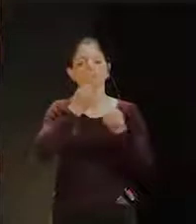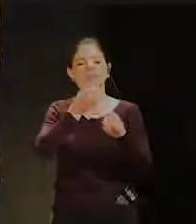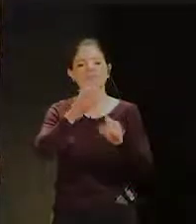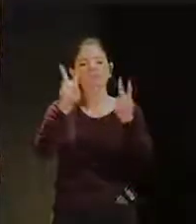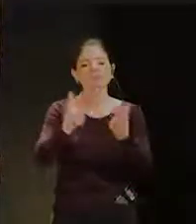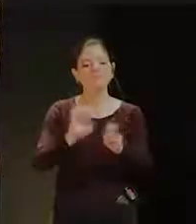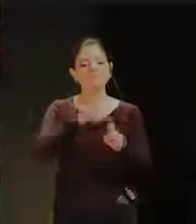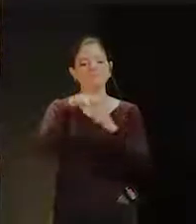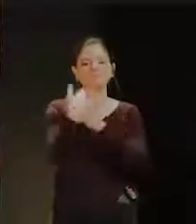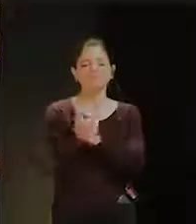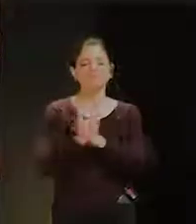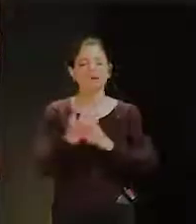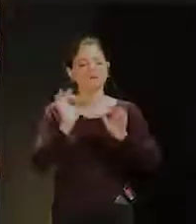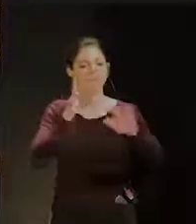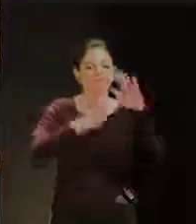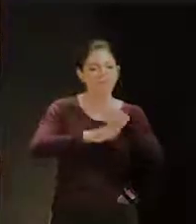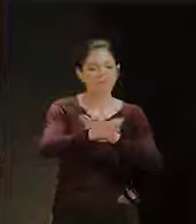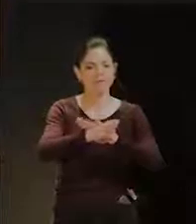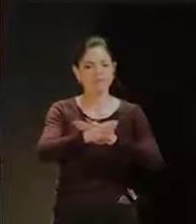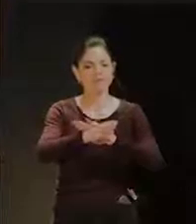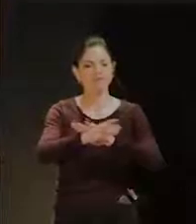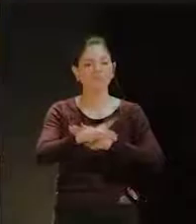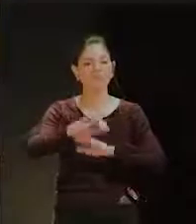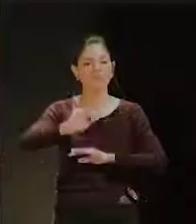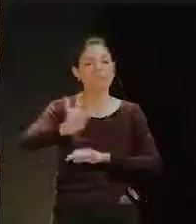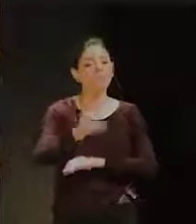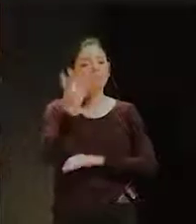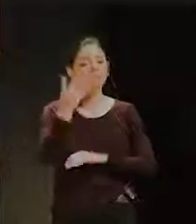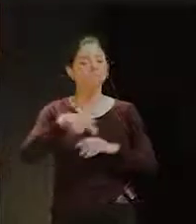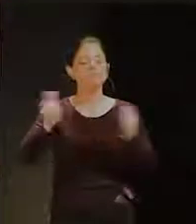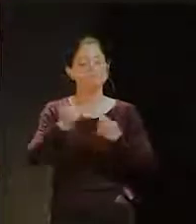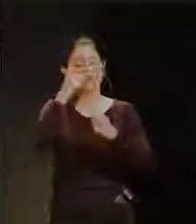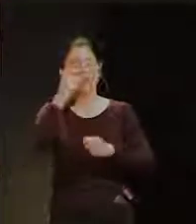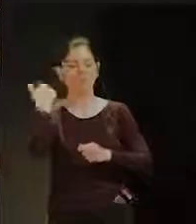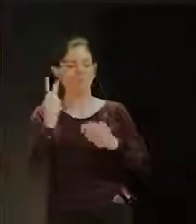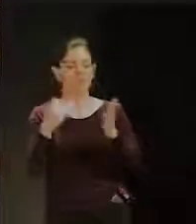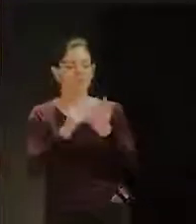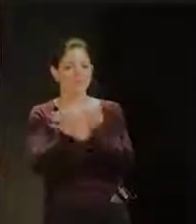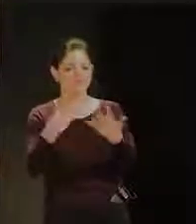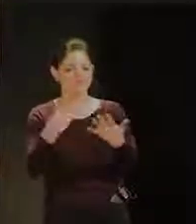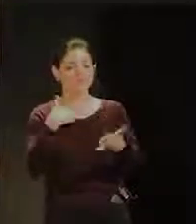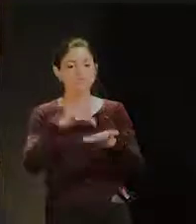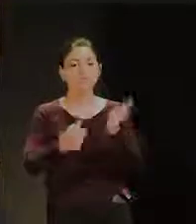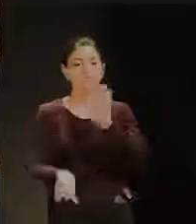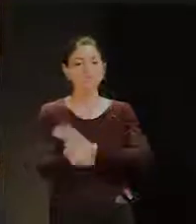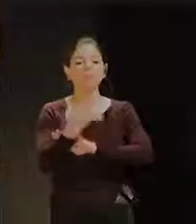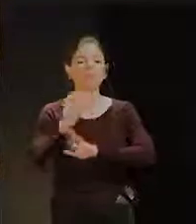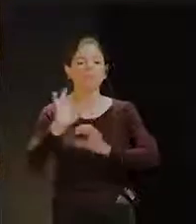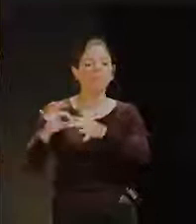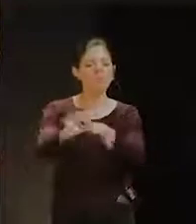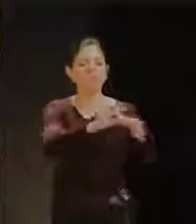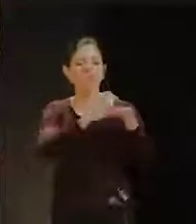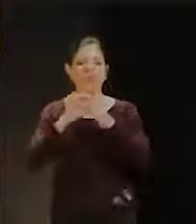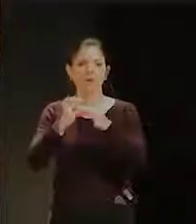informes sobre la situación en cuanto a la accesibilidad, y el cuarto se publicó en 2018, cuando creamos una